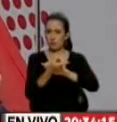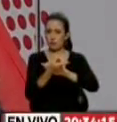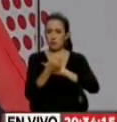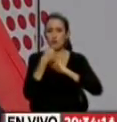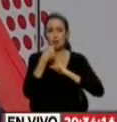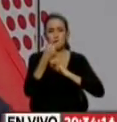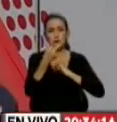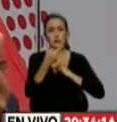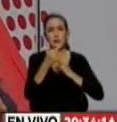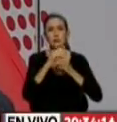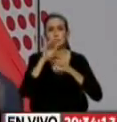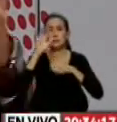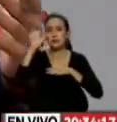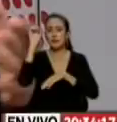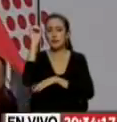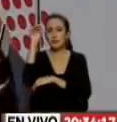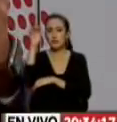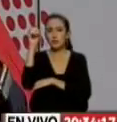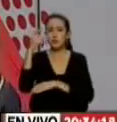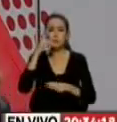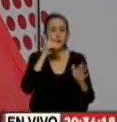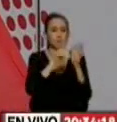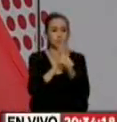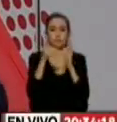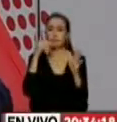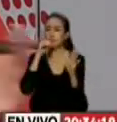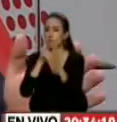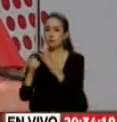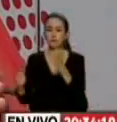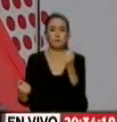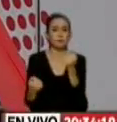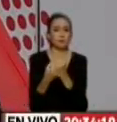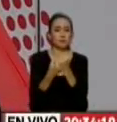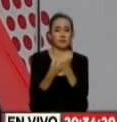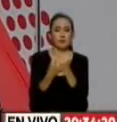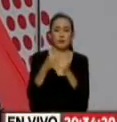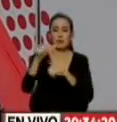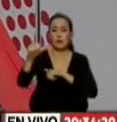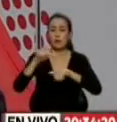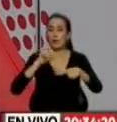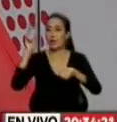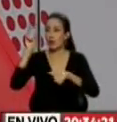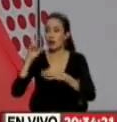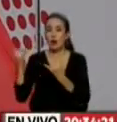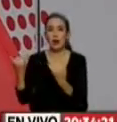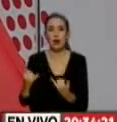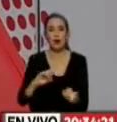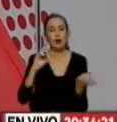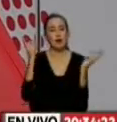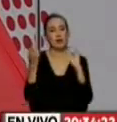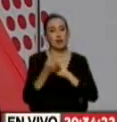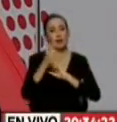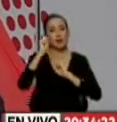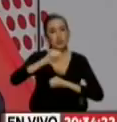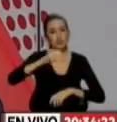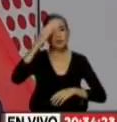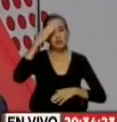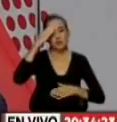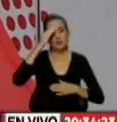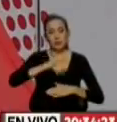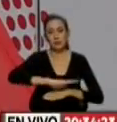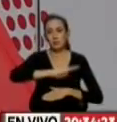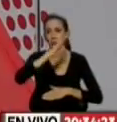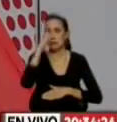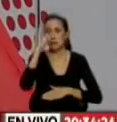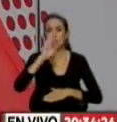expresamente iba a los foros como el ALBA a denunciar y estar a favor netamente de la administración venezolana, Dominicana a tener ya una cancillería mucho más técnica,